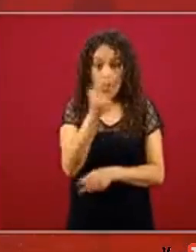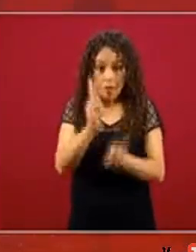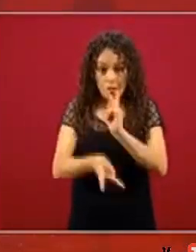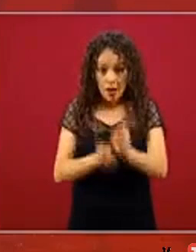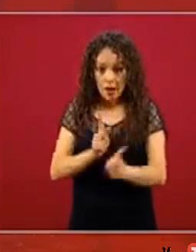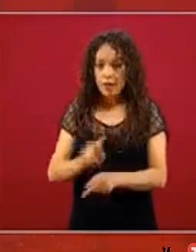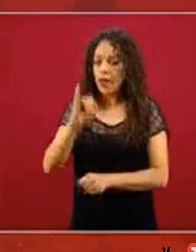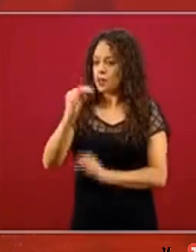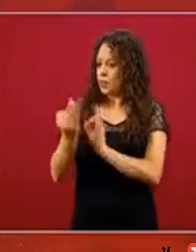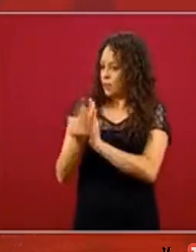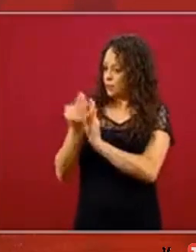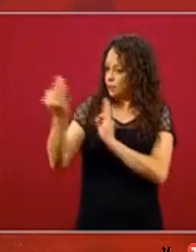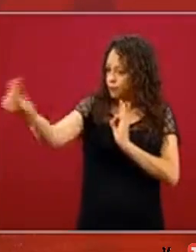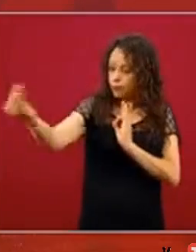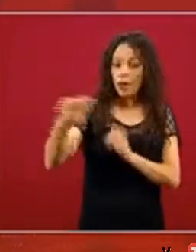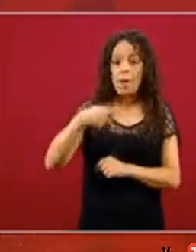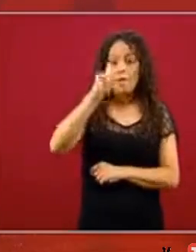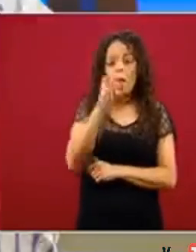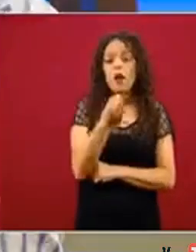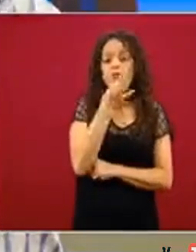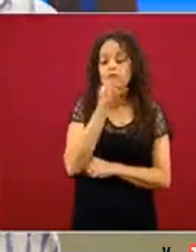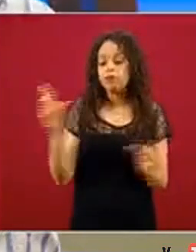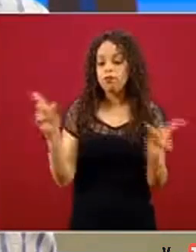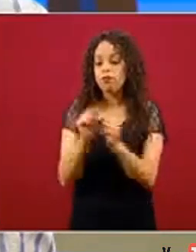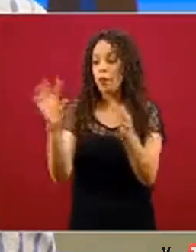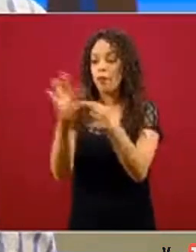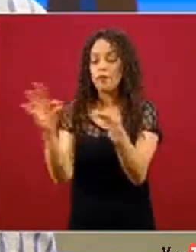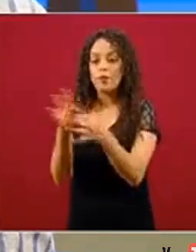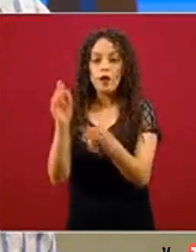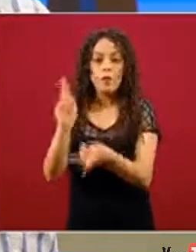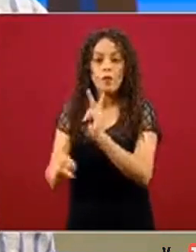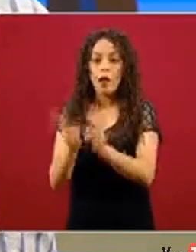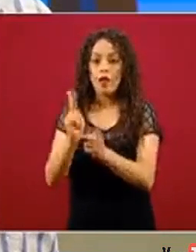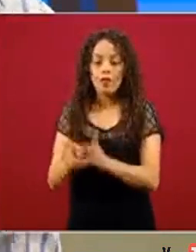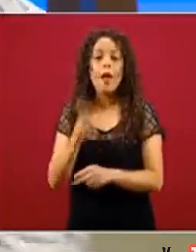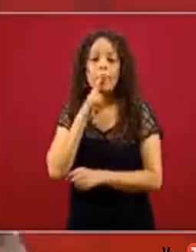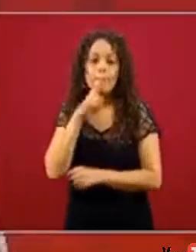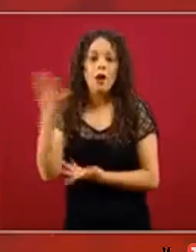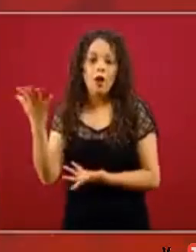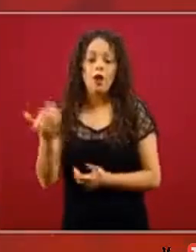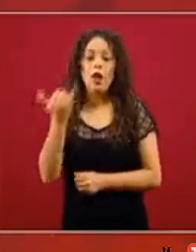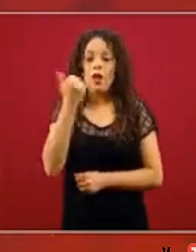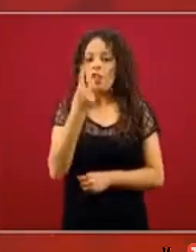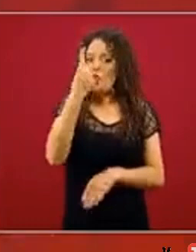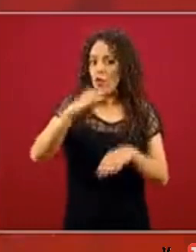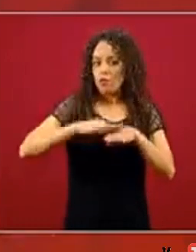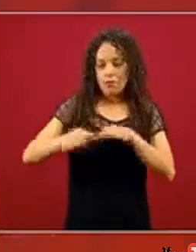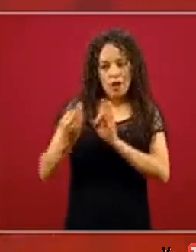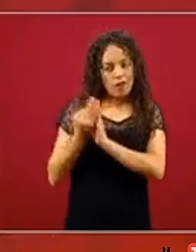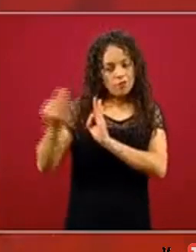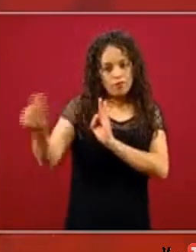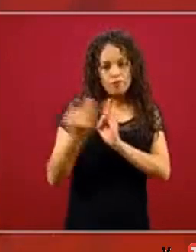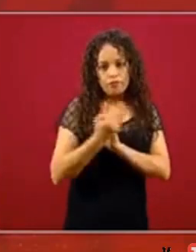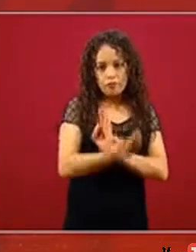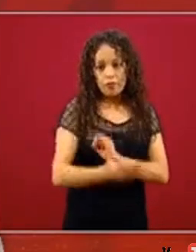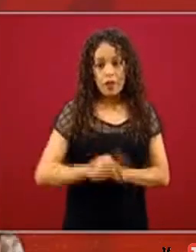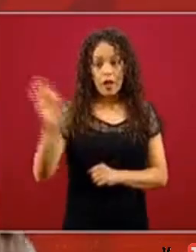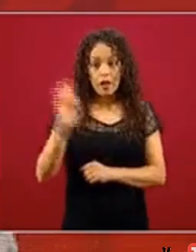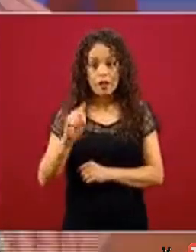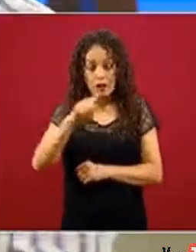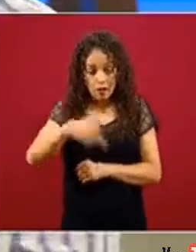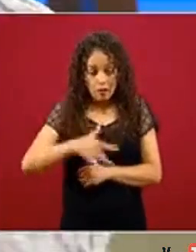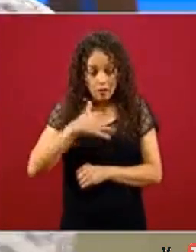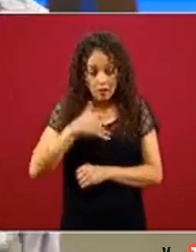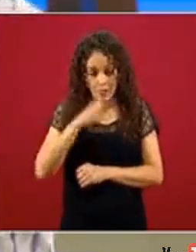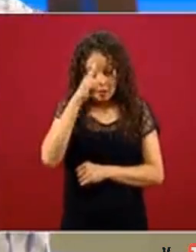más cortito el tiempo de plática, mejor, y definitivamente a 2 metros. Si a usted le sorprende un estornudo y no puede